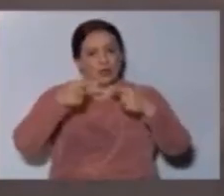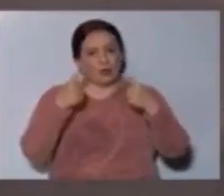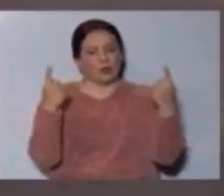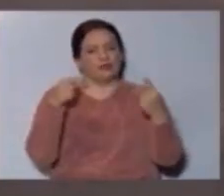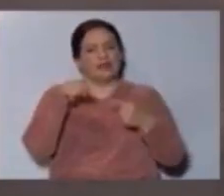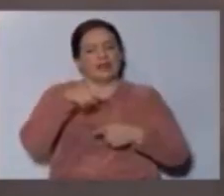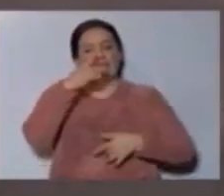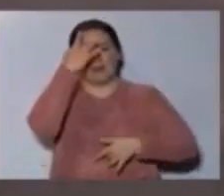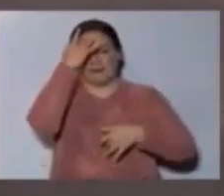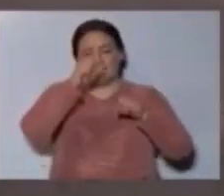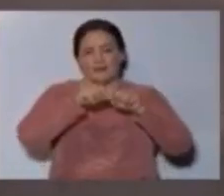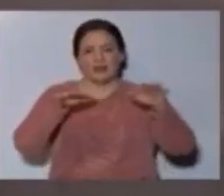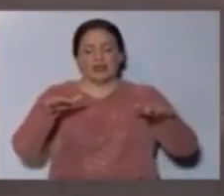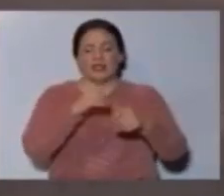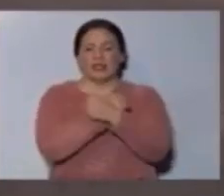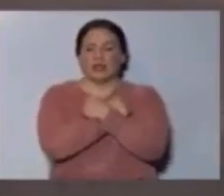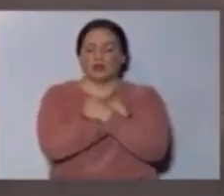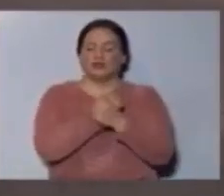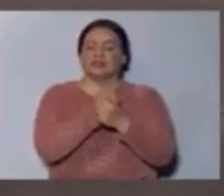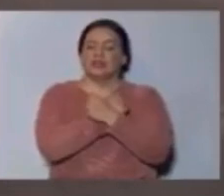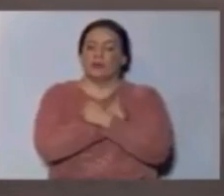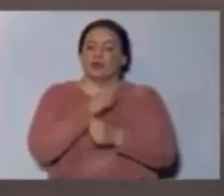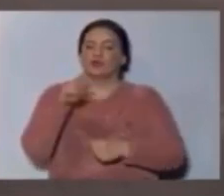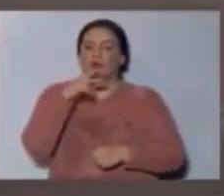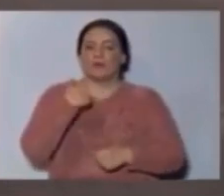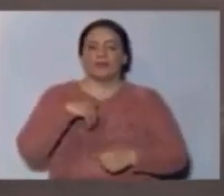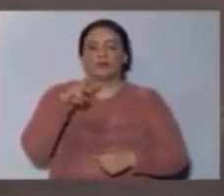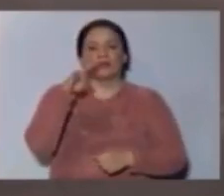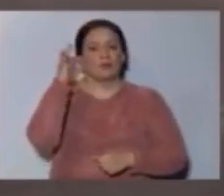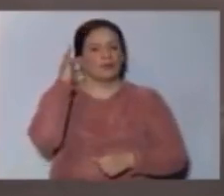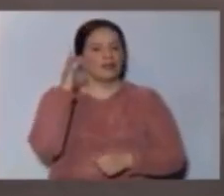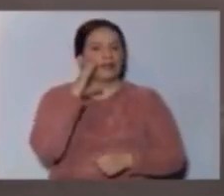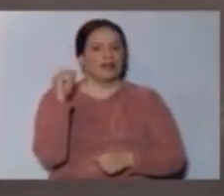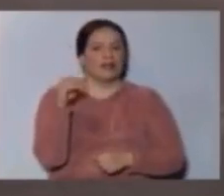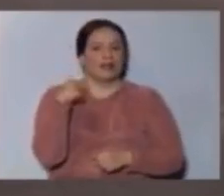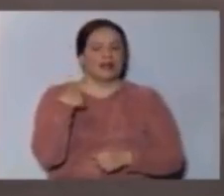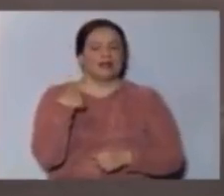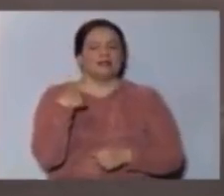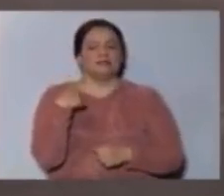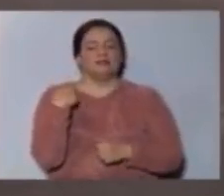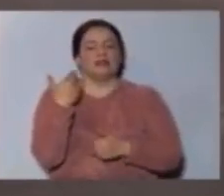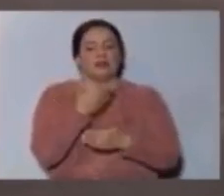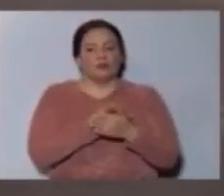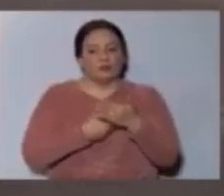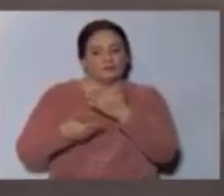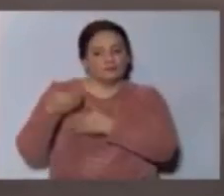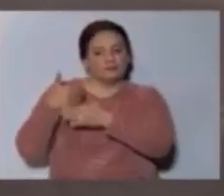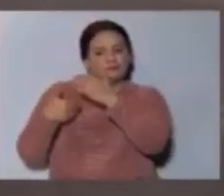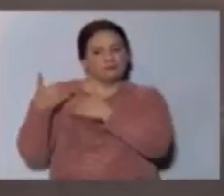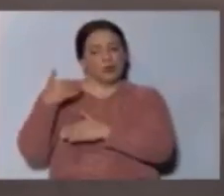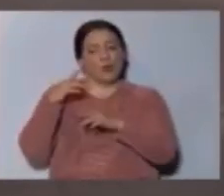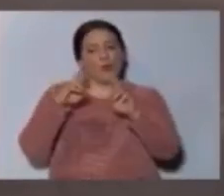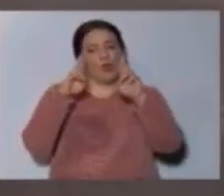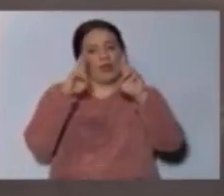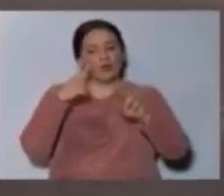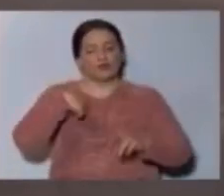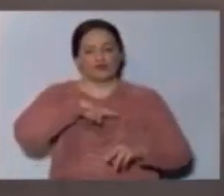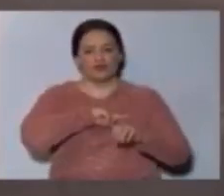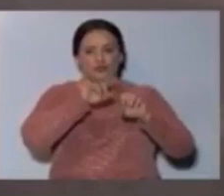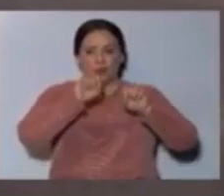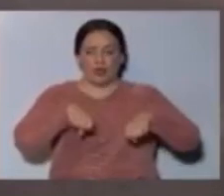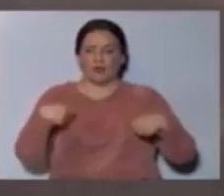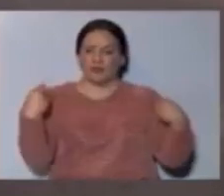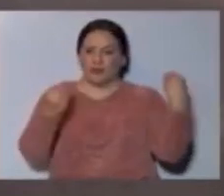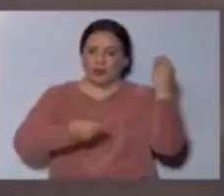estimados compañeros y compañeras diputadas, de las rentas de quienes nos antecedieron. Ojalá podamos nosotros también